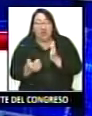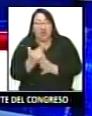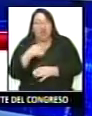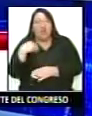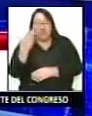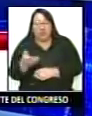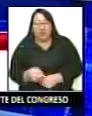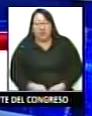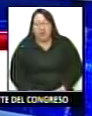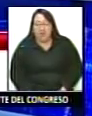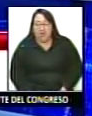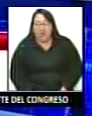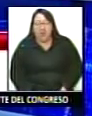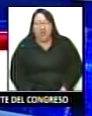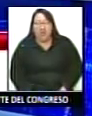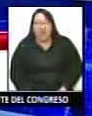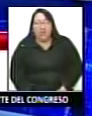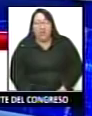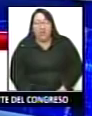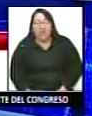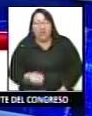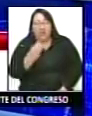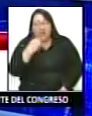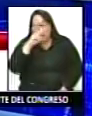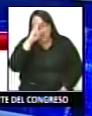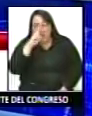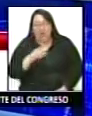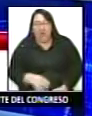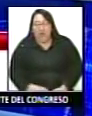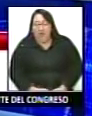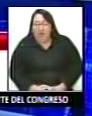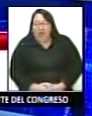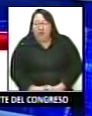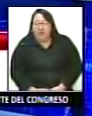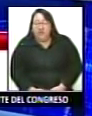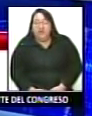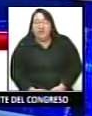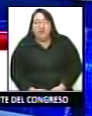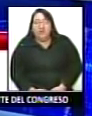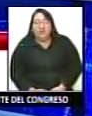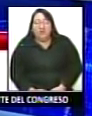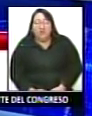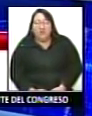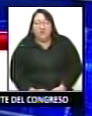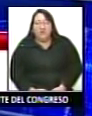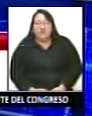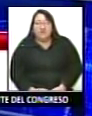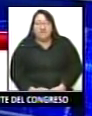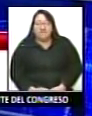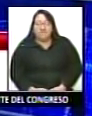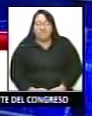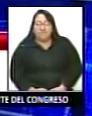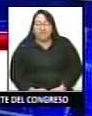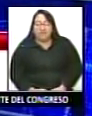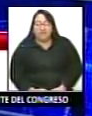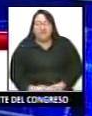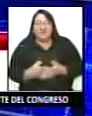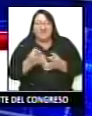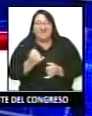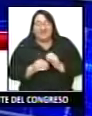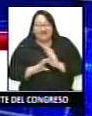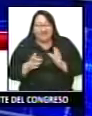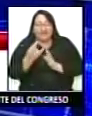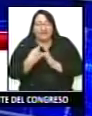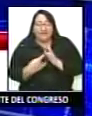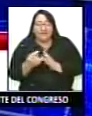para la promoción de la gastronomía peruana de manera sostenible e integral. Bien, de esa manera concluimos